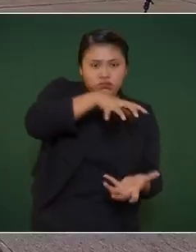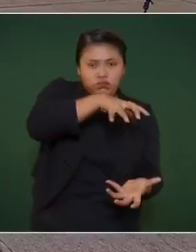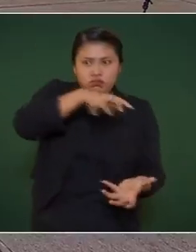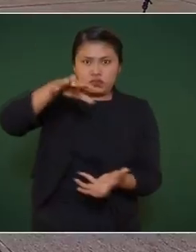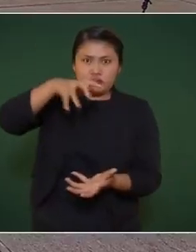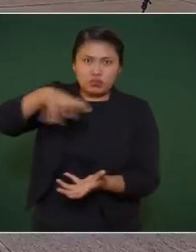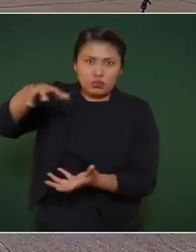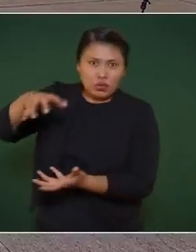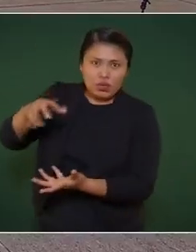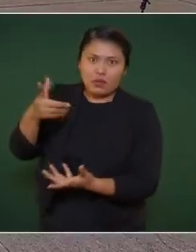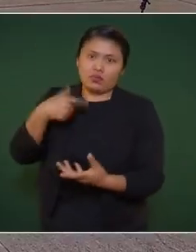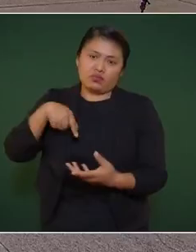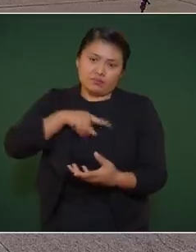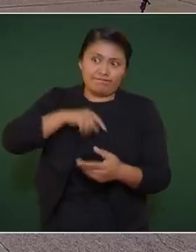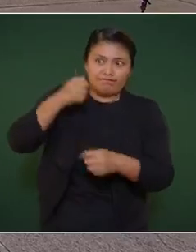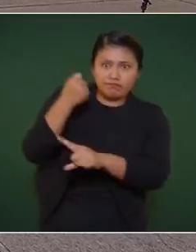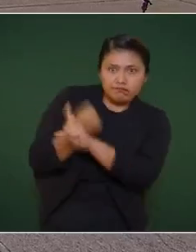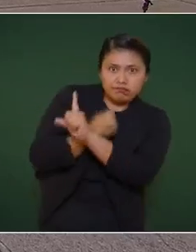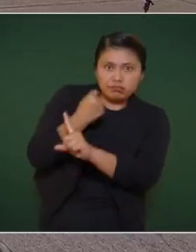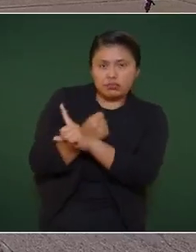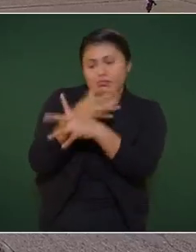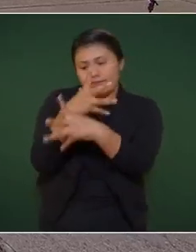Pero miren